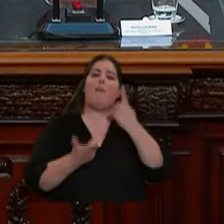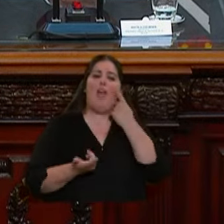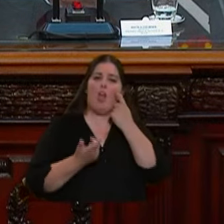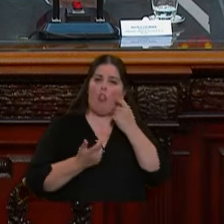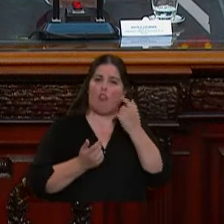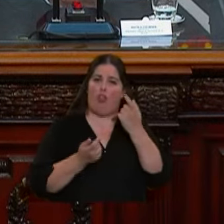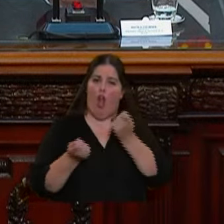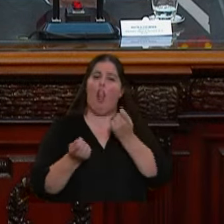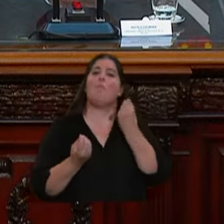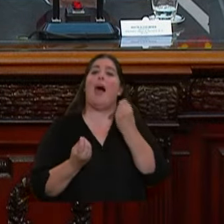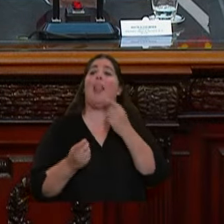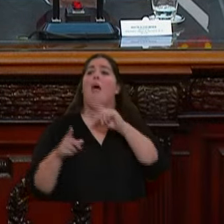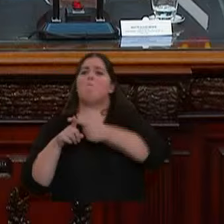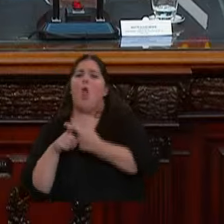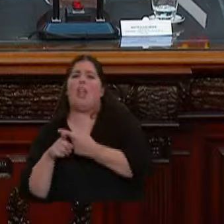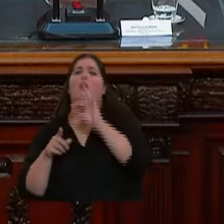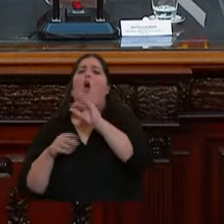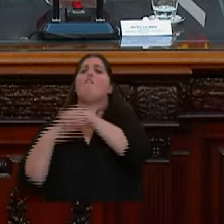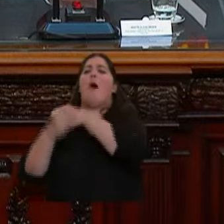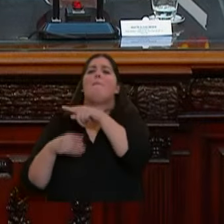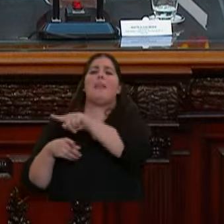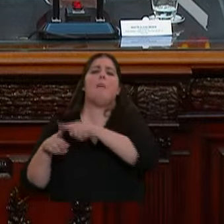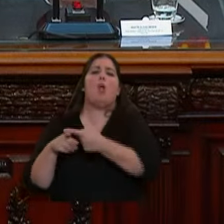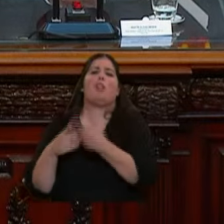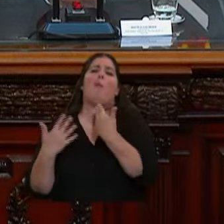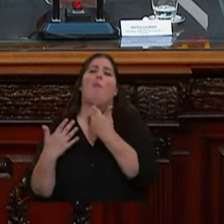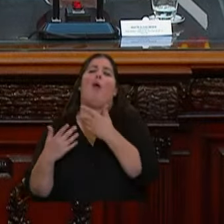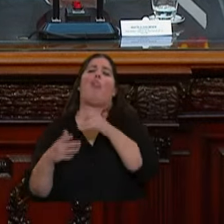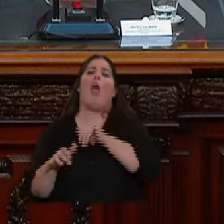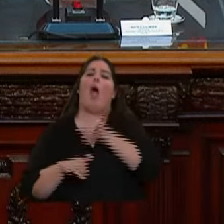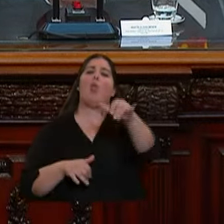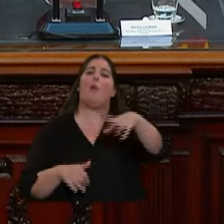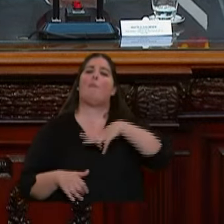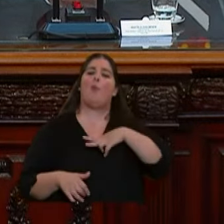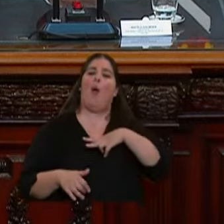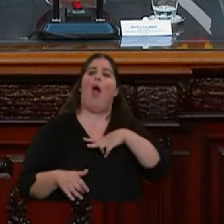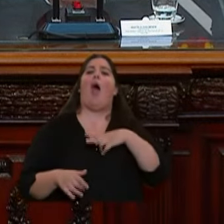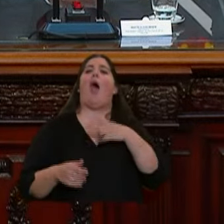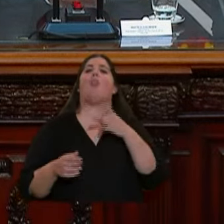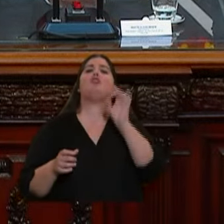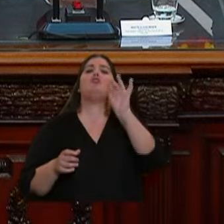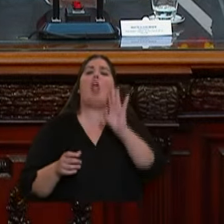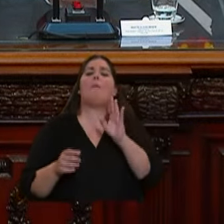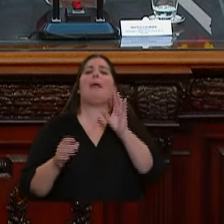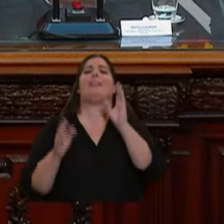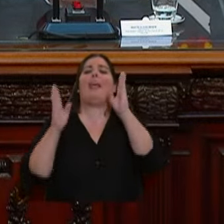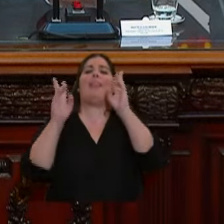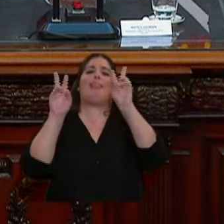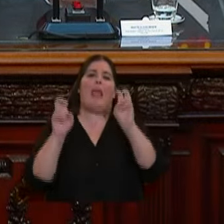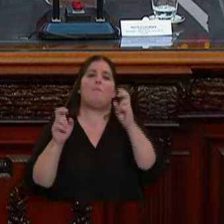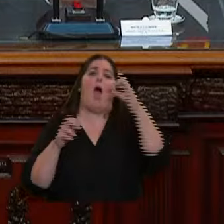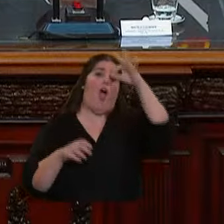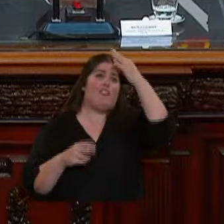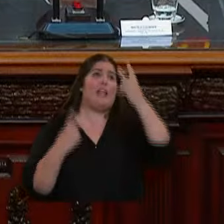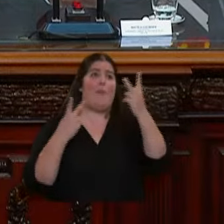que ningún político ni familiares de políticos puedan usar aviones privados, salvo para cuestiones estrictamente oficiales.